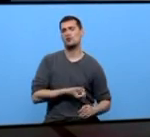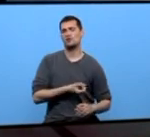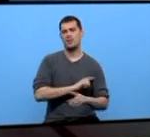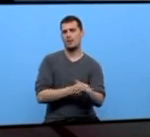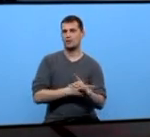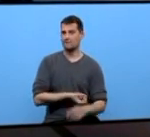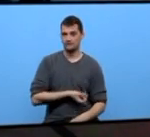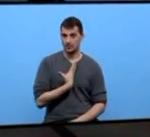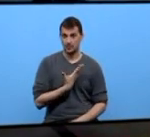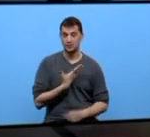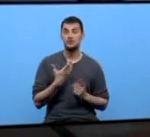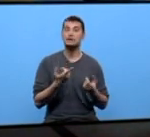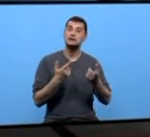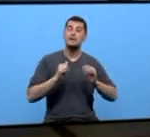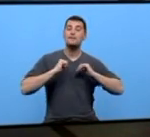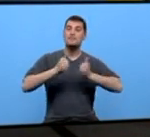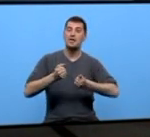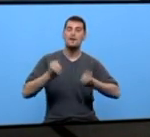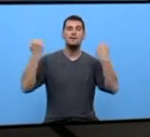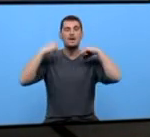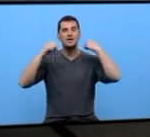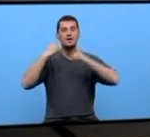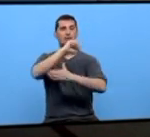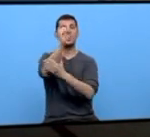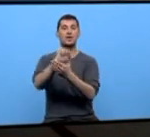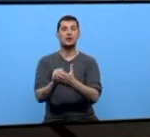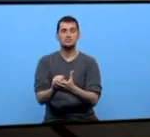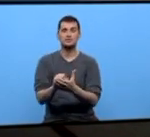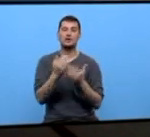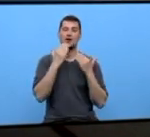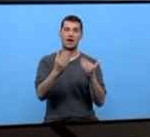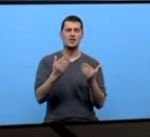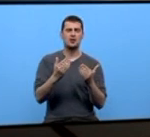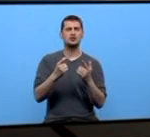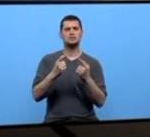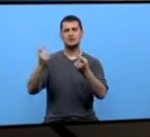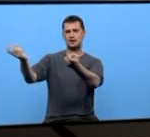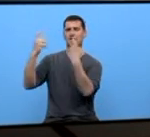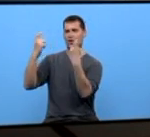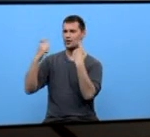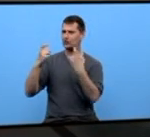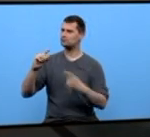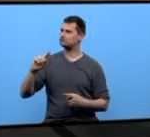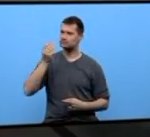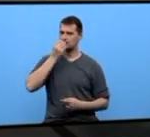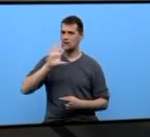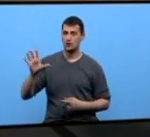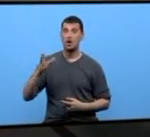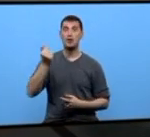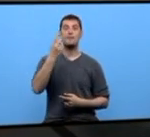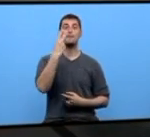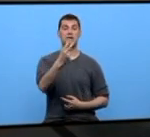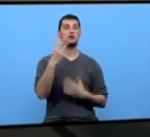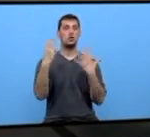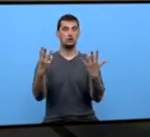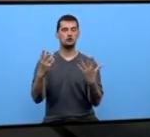Son rapaces que dan os seus primeiros pasos na cancha da man de xogadores de primeira liña. O clube conta con 28 adestradores, 9